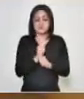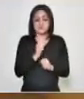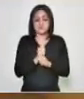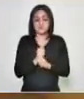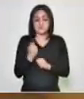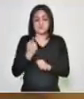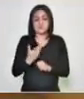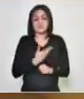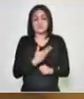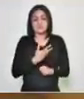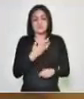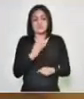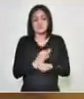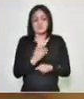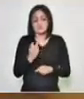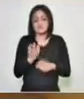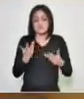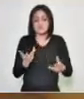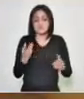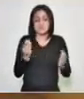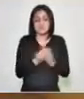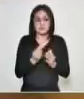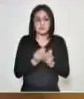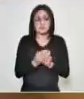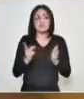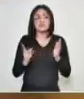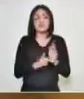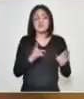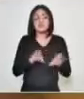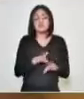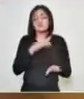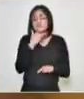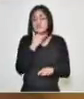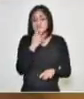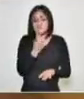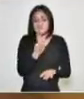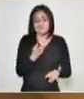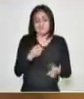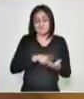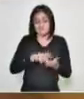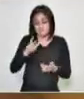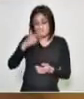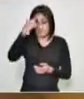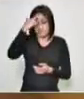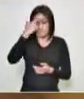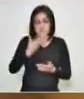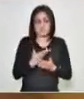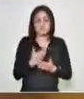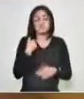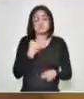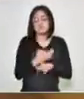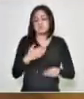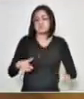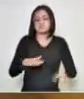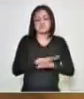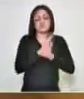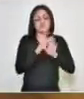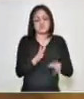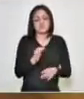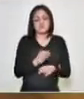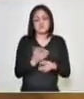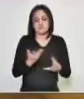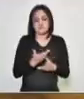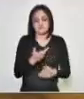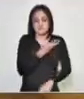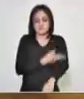que tomó este asunto, lo volvió un acto de corrupción, ¿sí? Pero vamos a corregir, lo estamos haciendo.